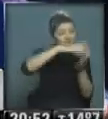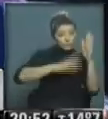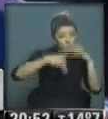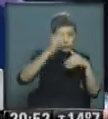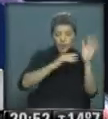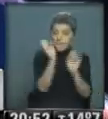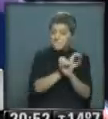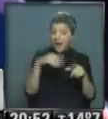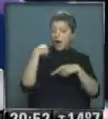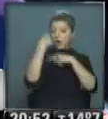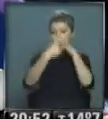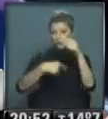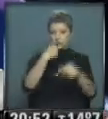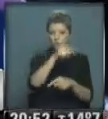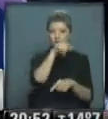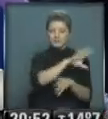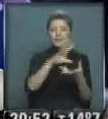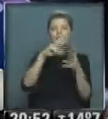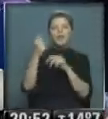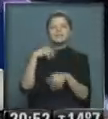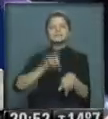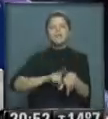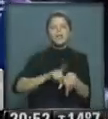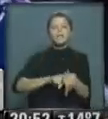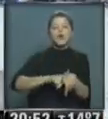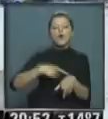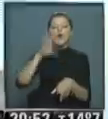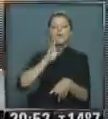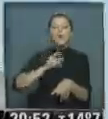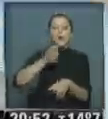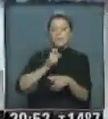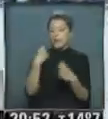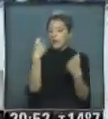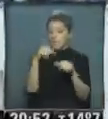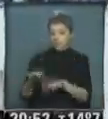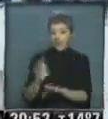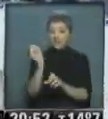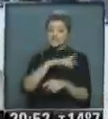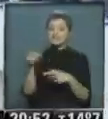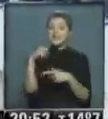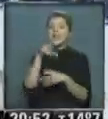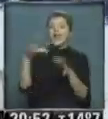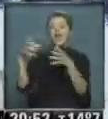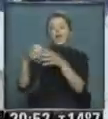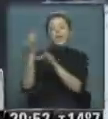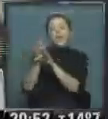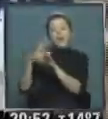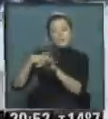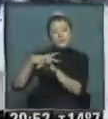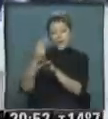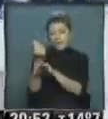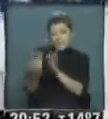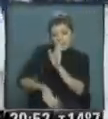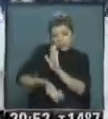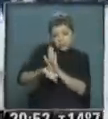Las viandas y becas en tiempo y forma no se respetan. El presupuesto educativo sigue aumentando para la educación privada y disminuyendo para la educación